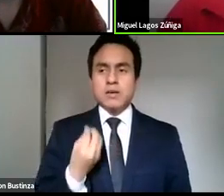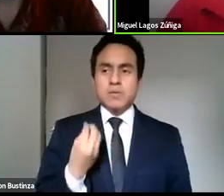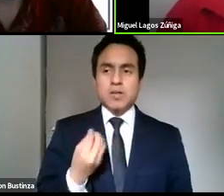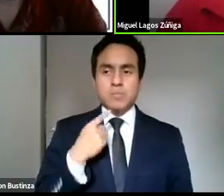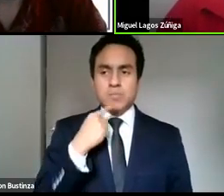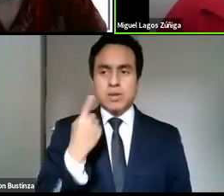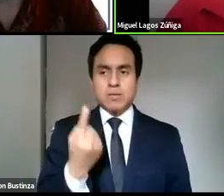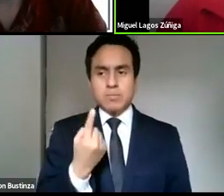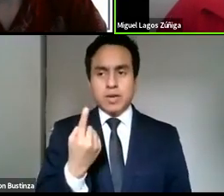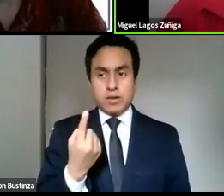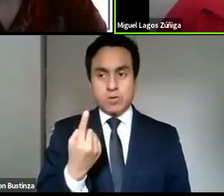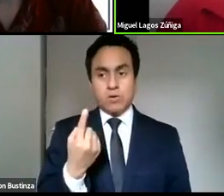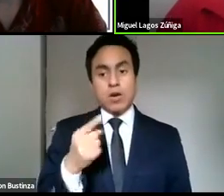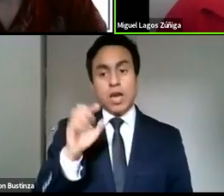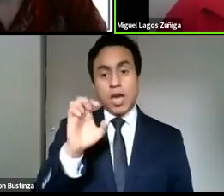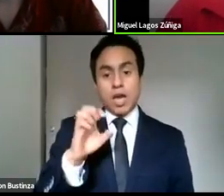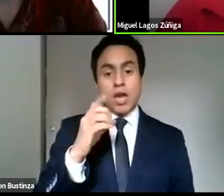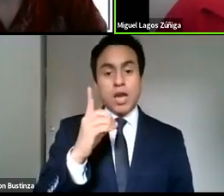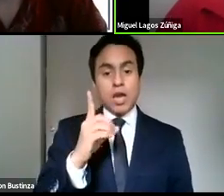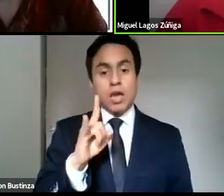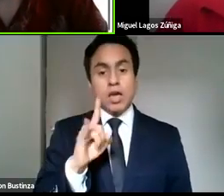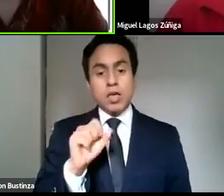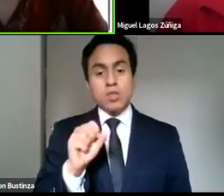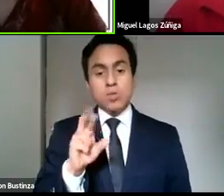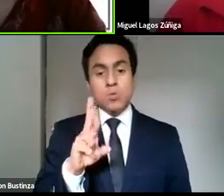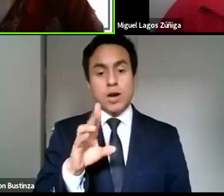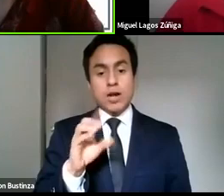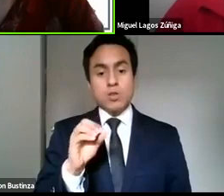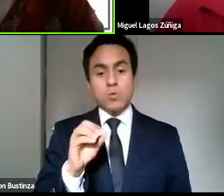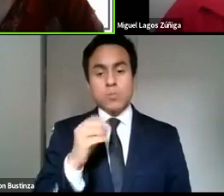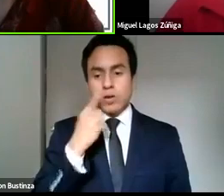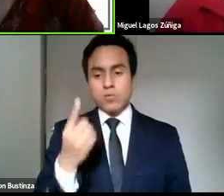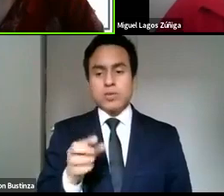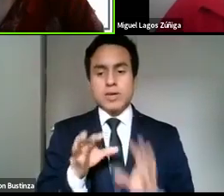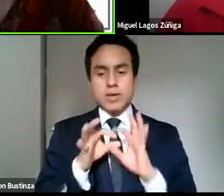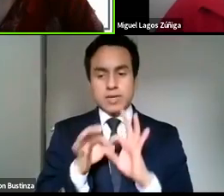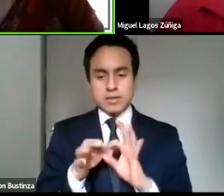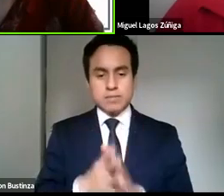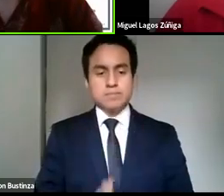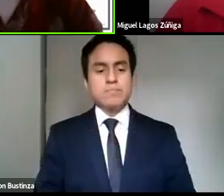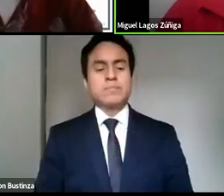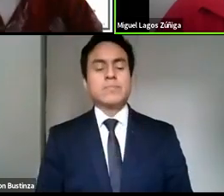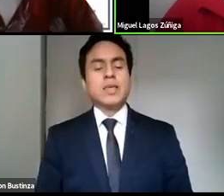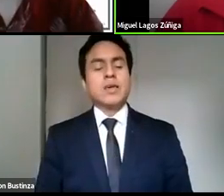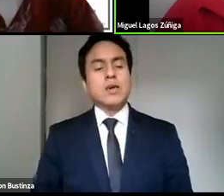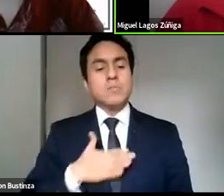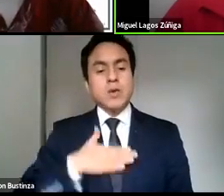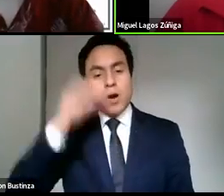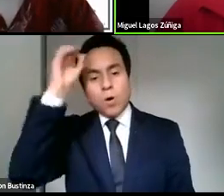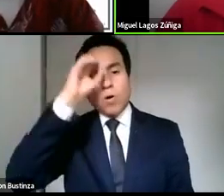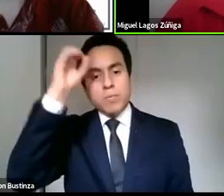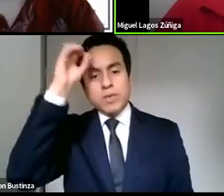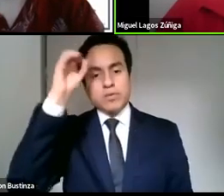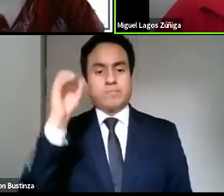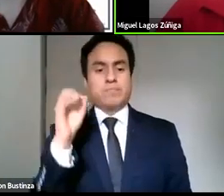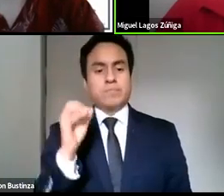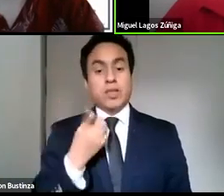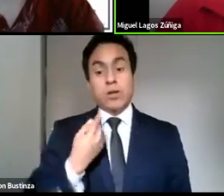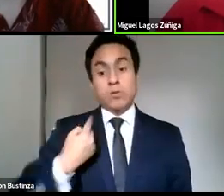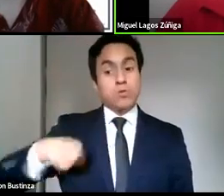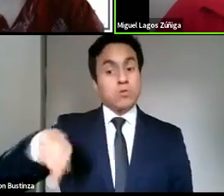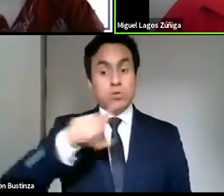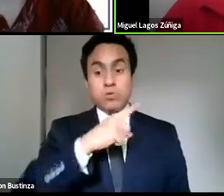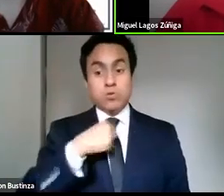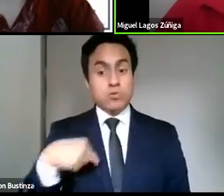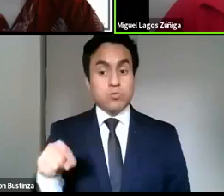le agradezco a Eduardo por su pregunta. Mi Mi opinión es que si es que nosotros no